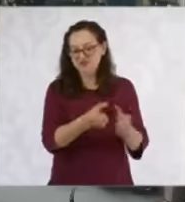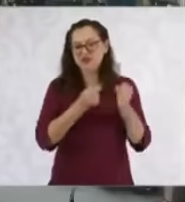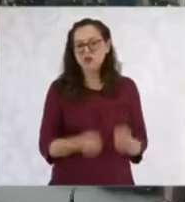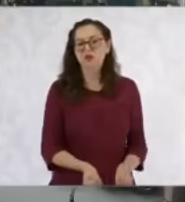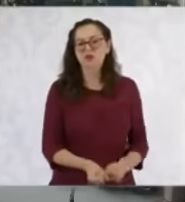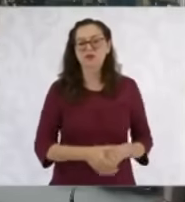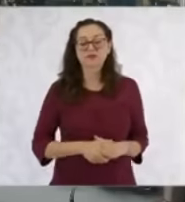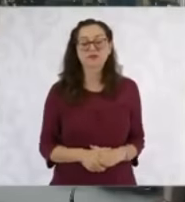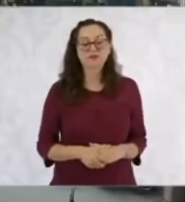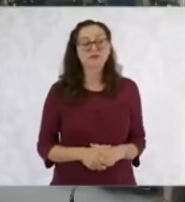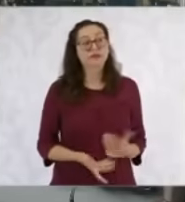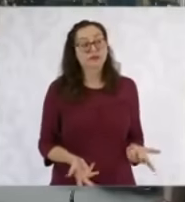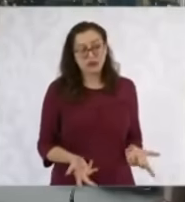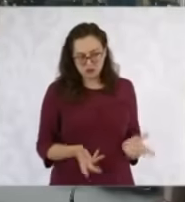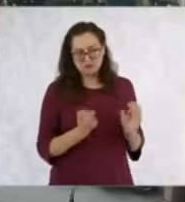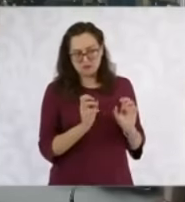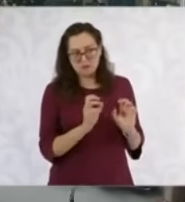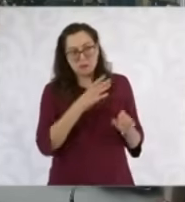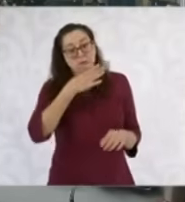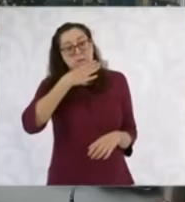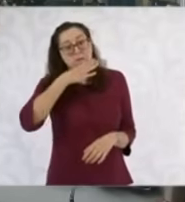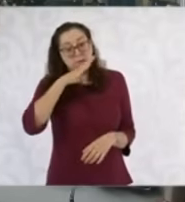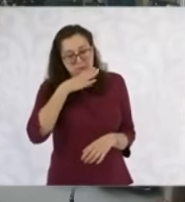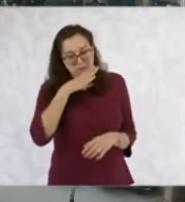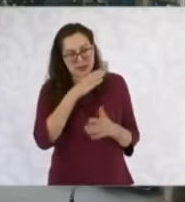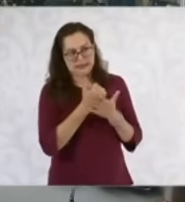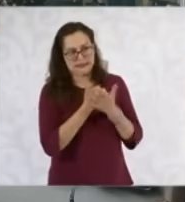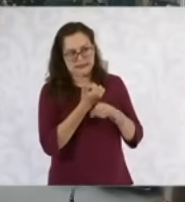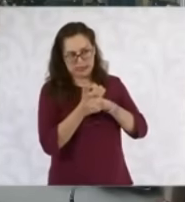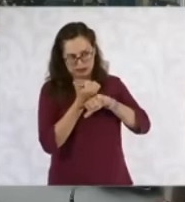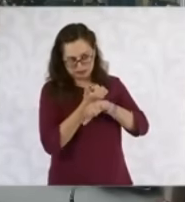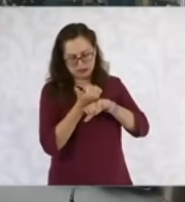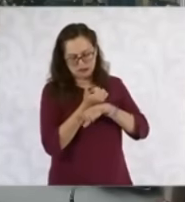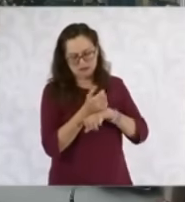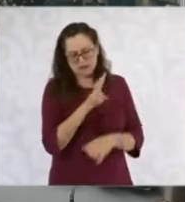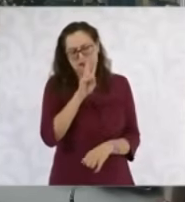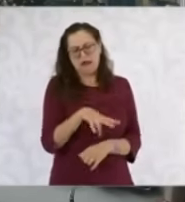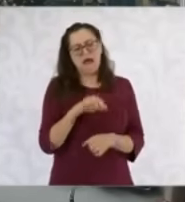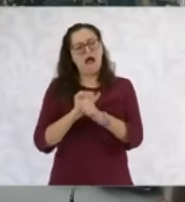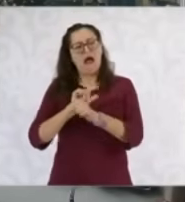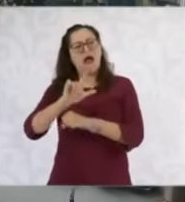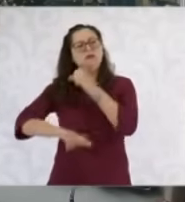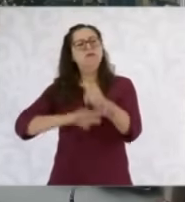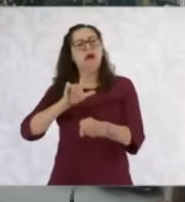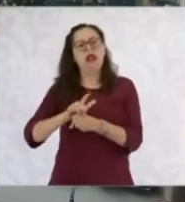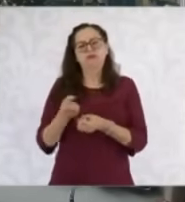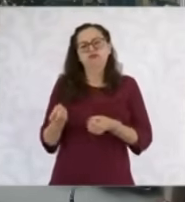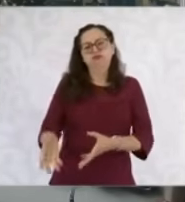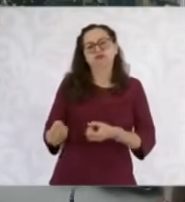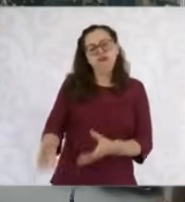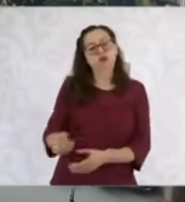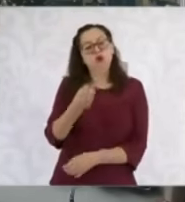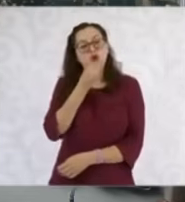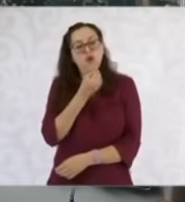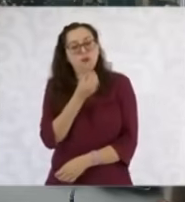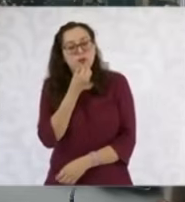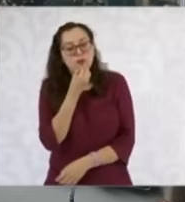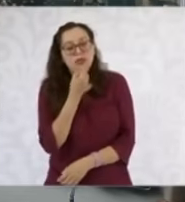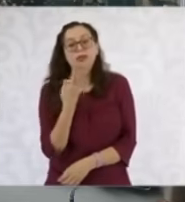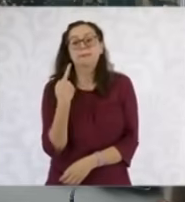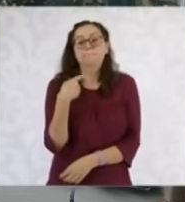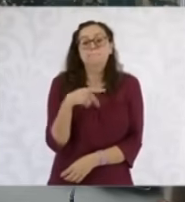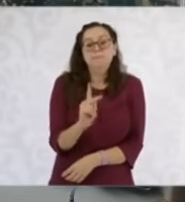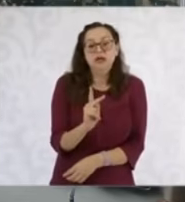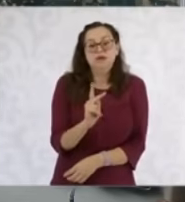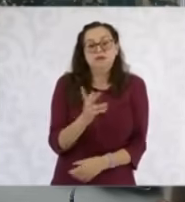con respecto del maíz amarillo, por supuesto que se utiliza más hacia el ámbito forrajero, sin embargo, durante el sexenio anterior había la intención